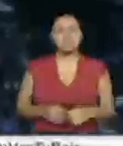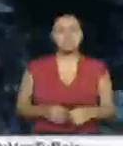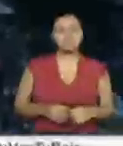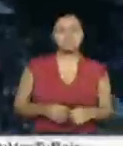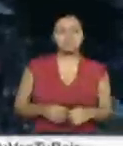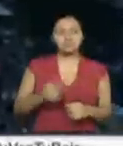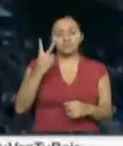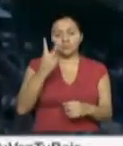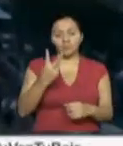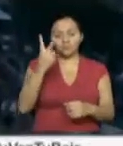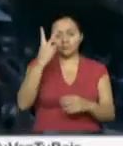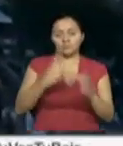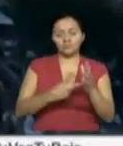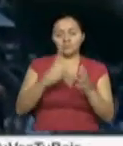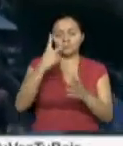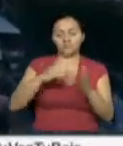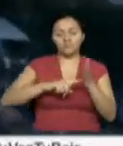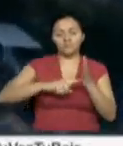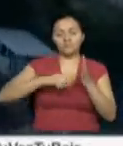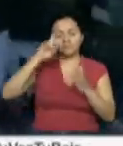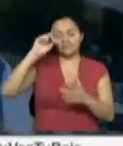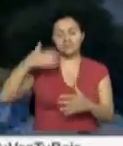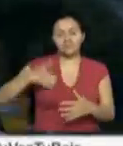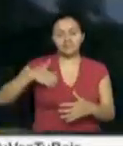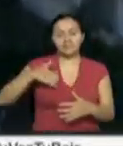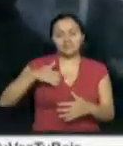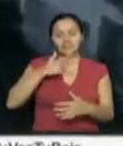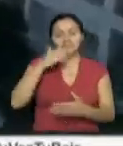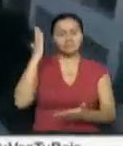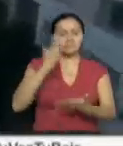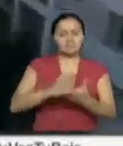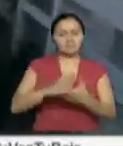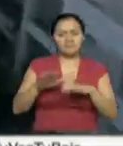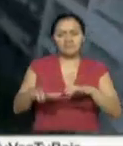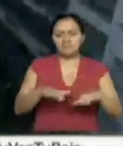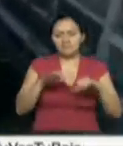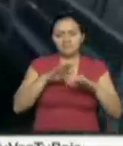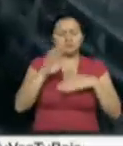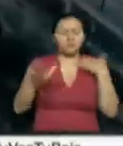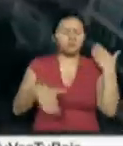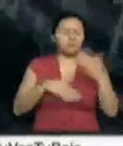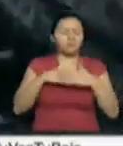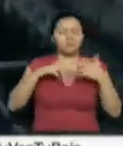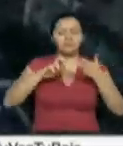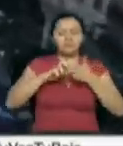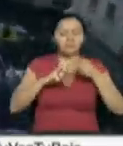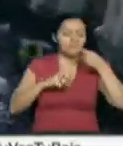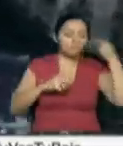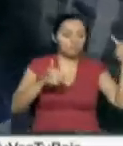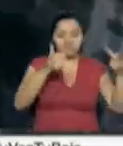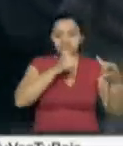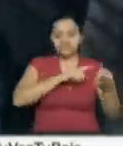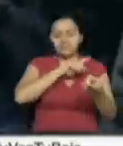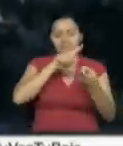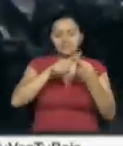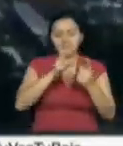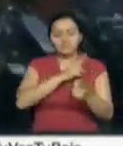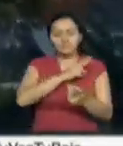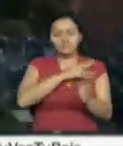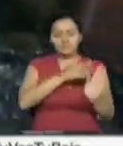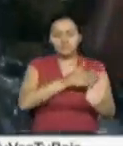Hoy es el segundo día de protestas en Buenos Aires, Argentina. Han paralizado actividades todo el sector escolar privado y público hasta el